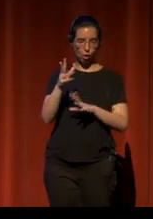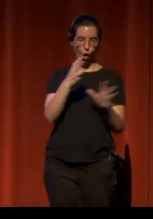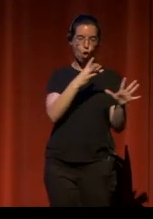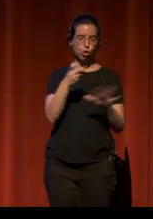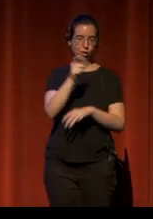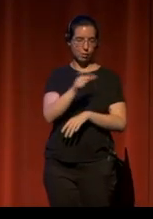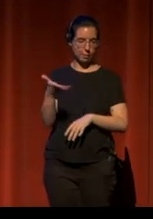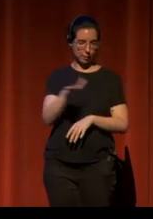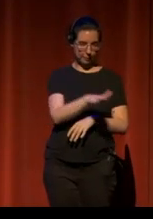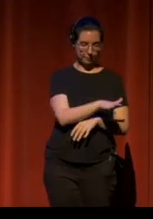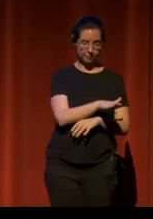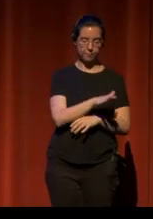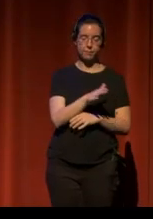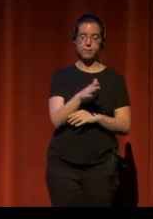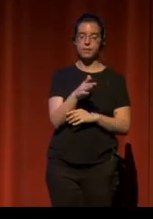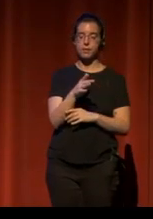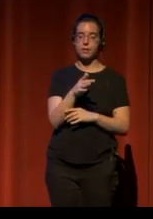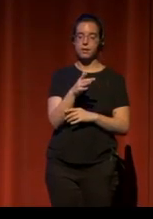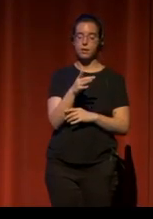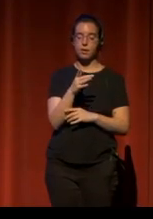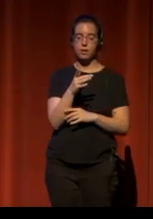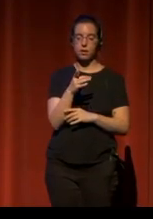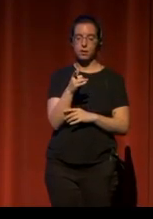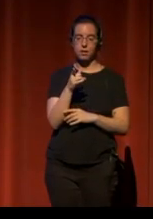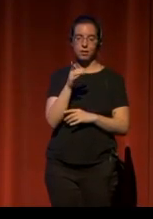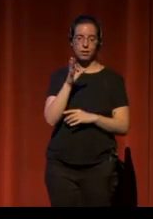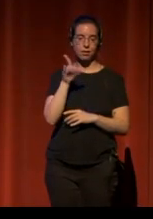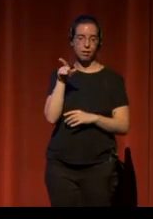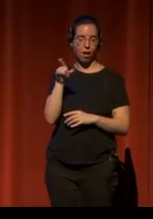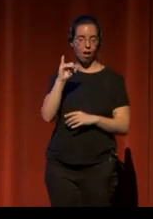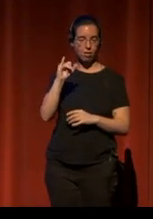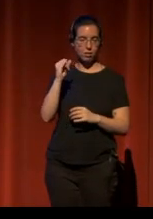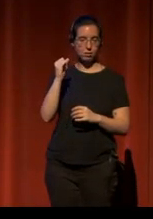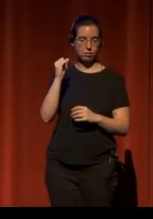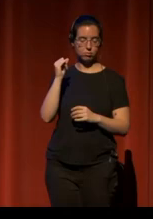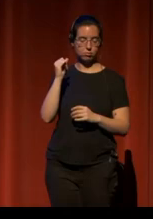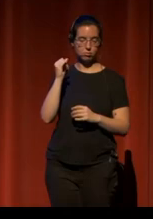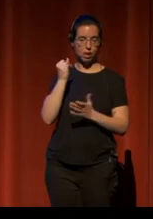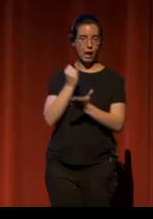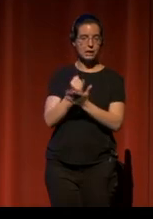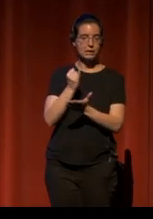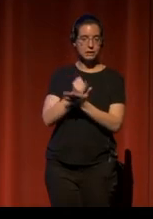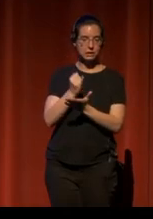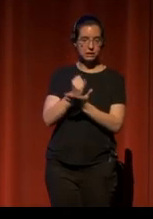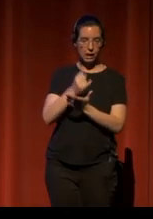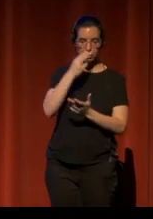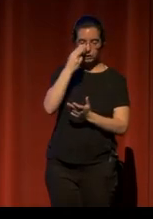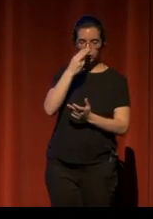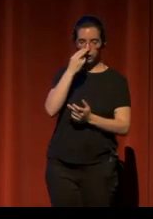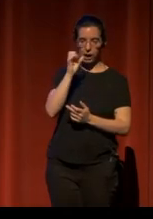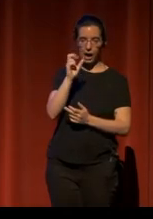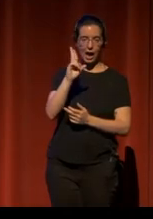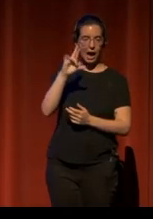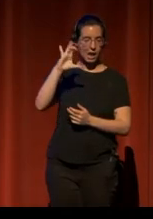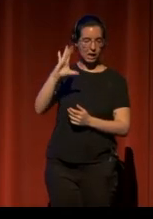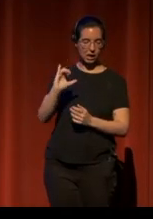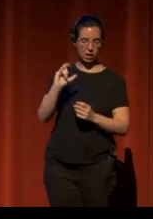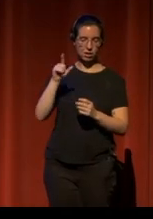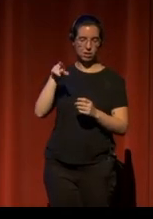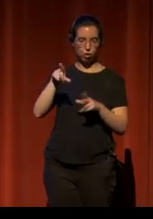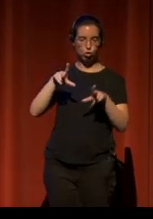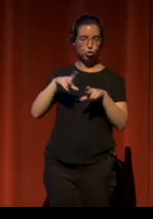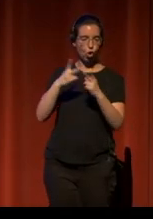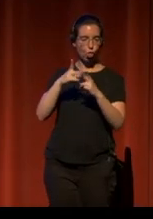1995 hay un hay un ensayo super interesante de Eric klinenberg que es un sociólogo americano que en